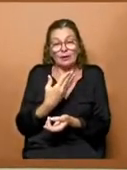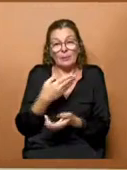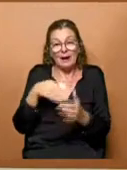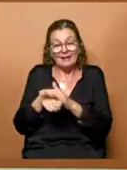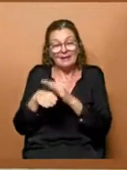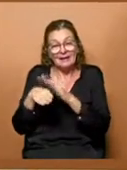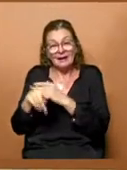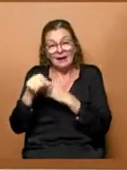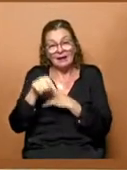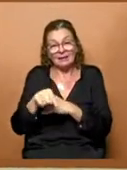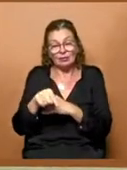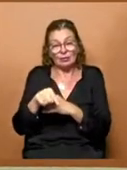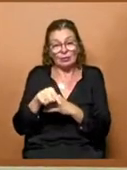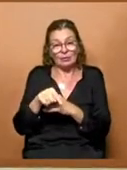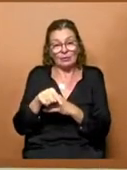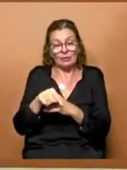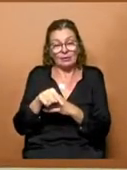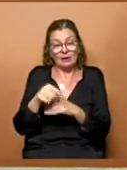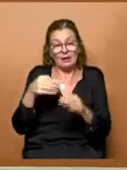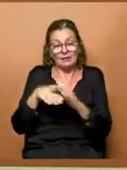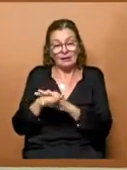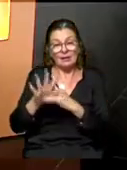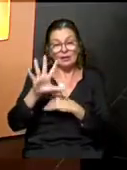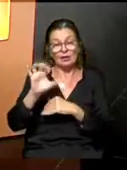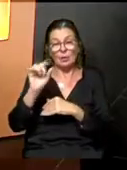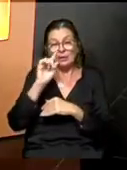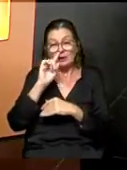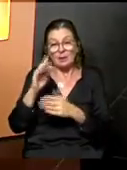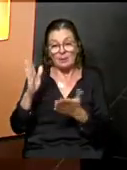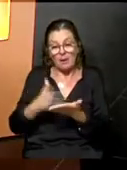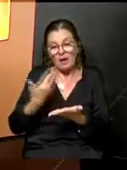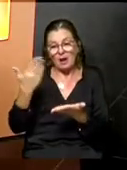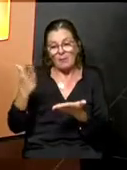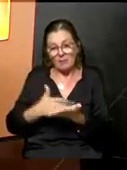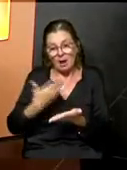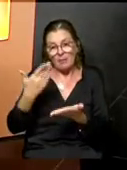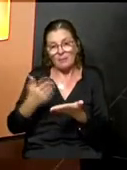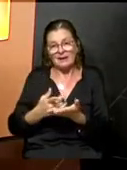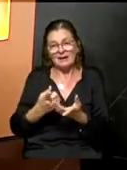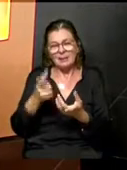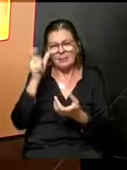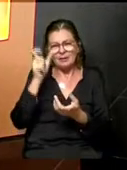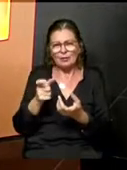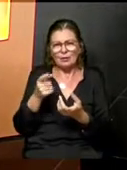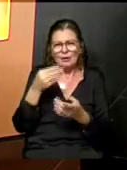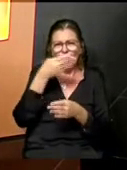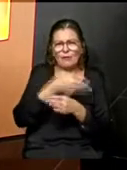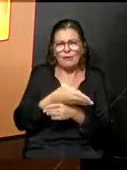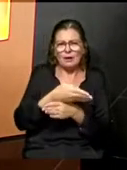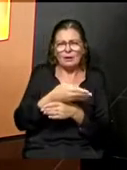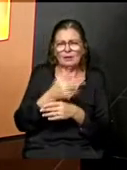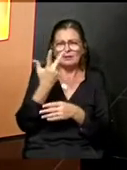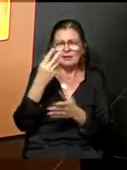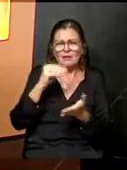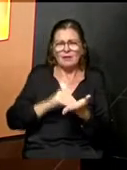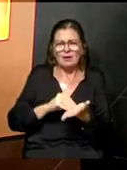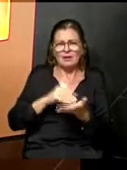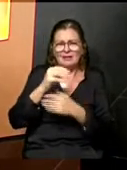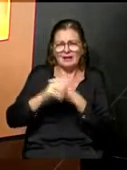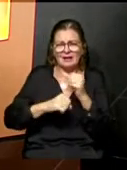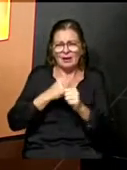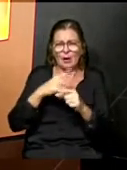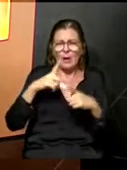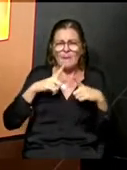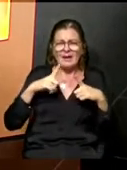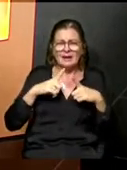acceder a esto tenés que acceder a 50.000 papeles de gente que ni siquiera fue por tu pueblo más de 3 veces seguida en el año, o esperan